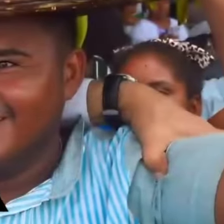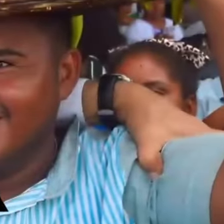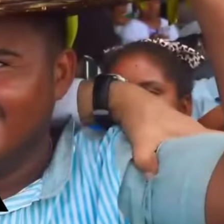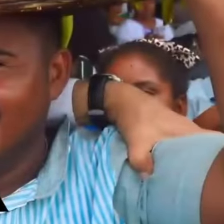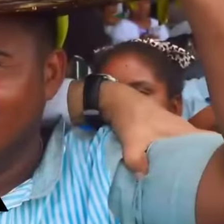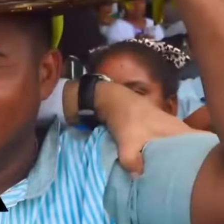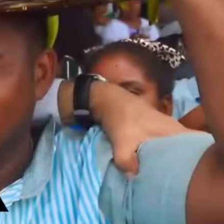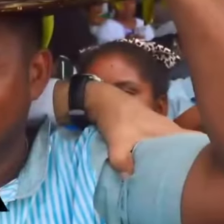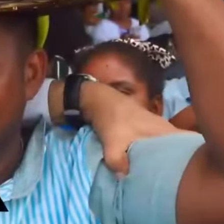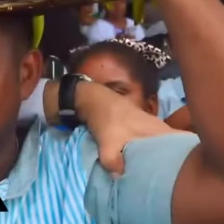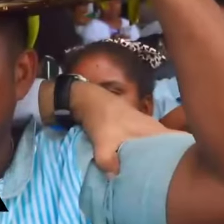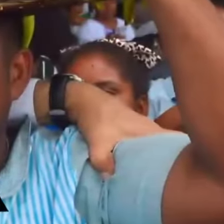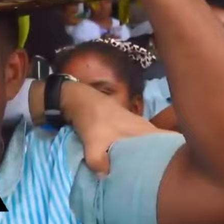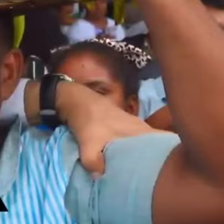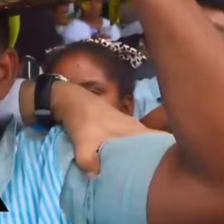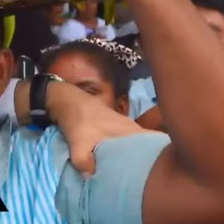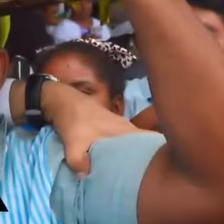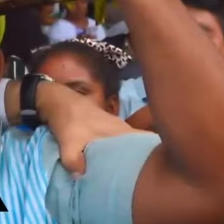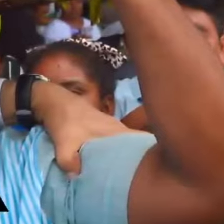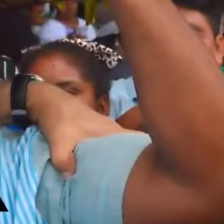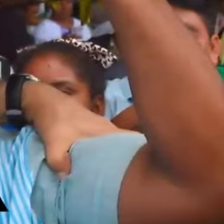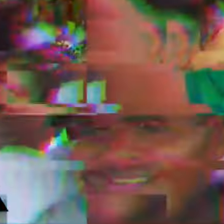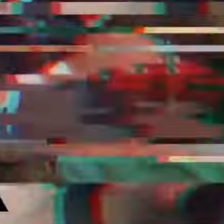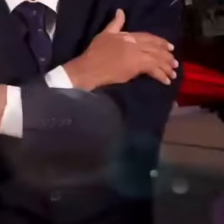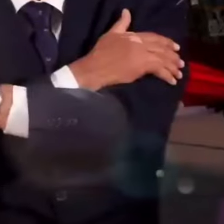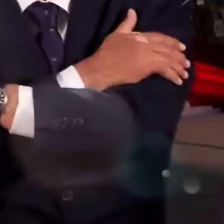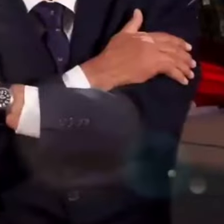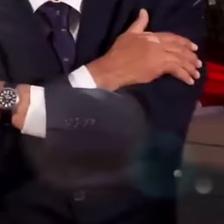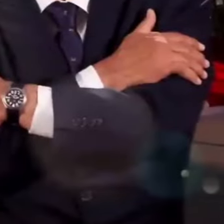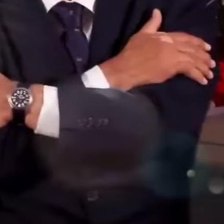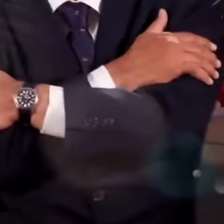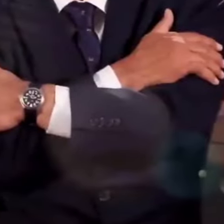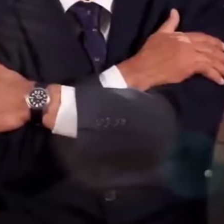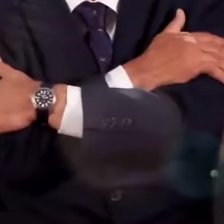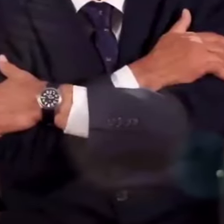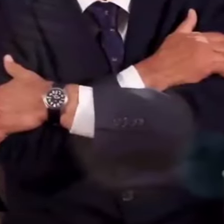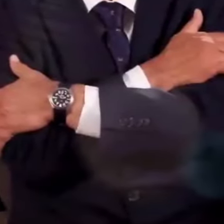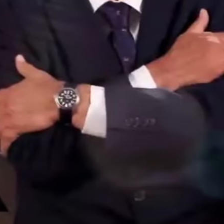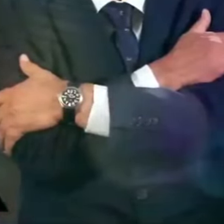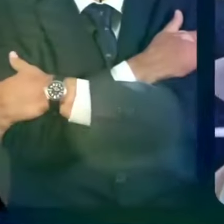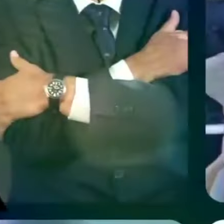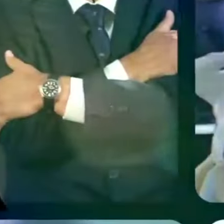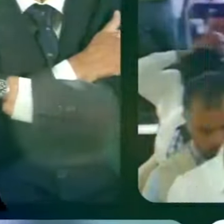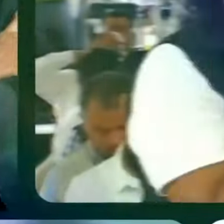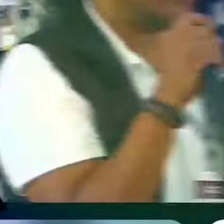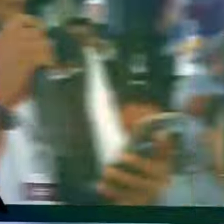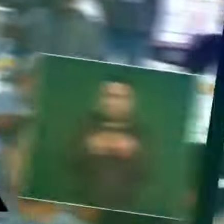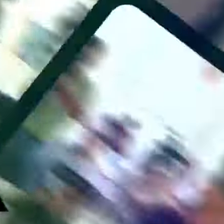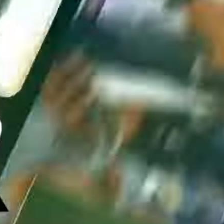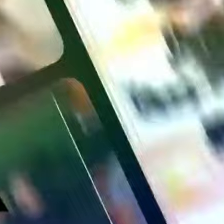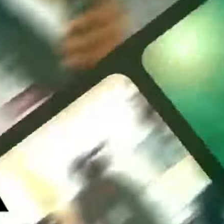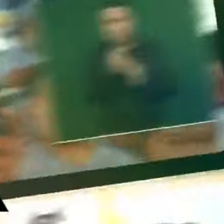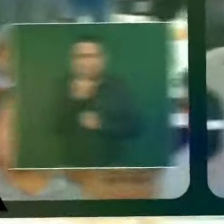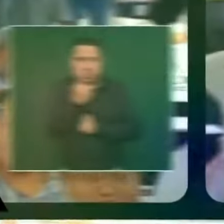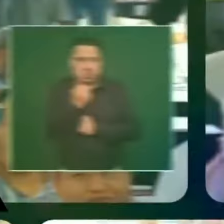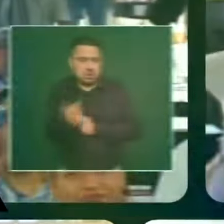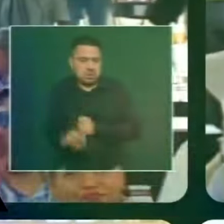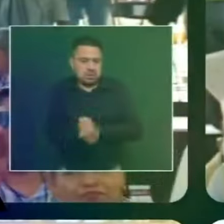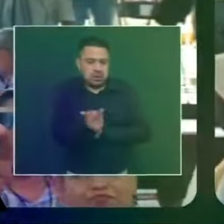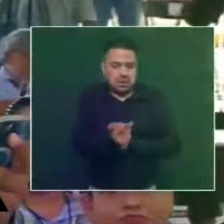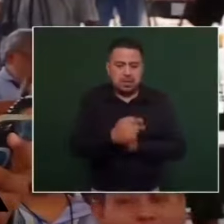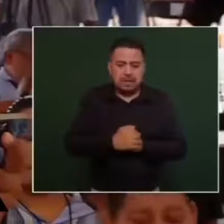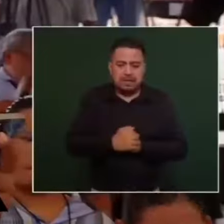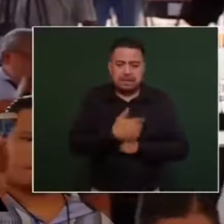video. Y gracias, mil gracias por el apoyo de siempre. Abrazo, gente. Se los quiere.